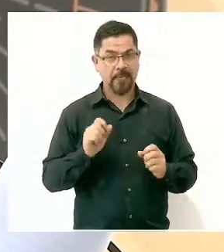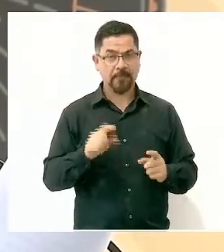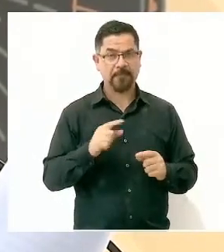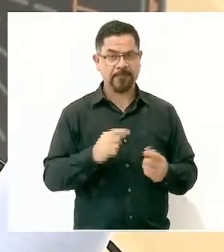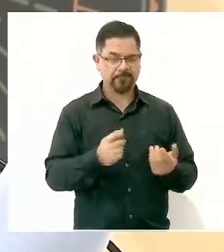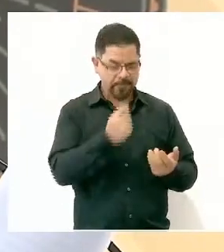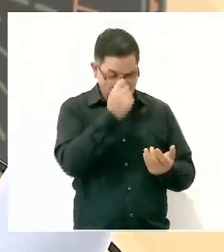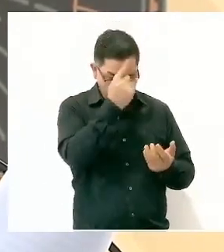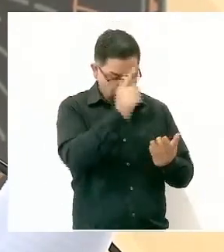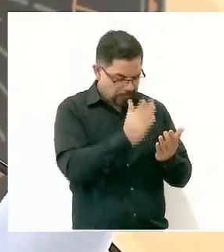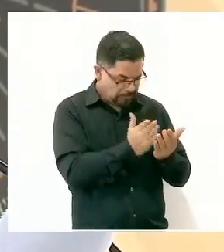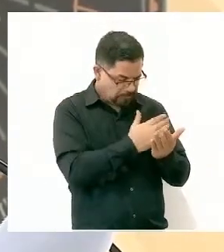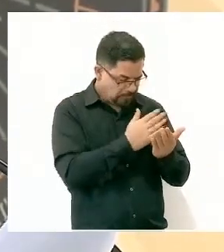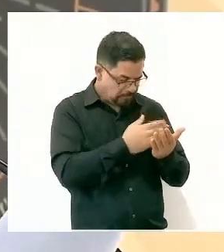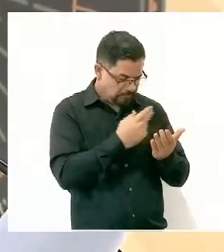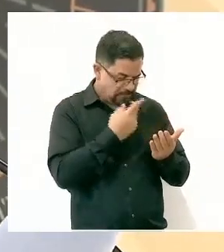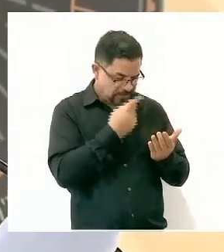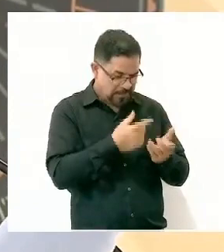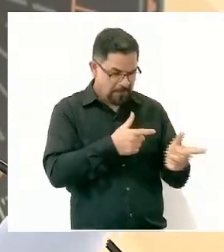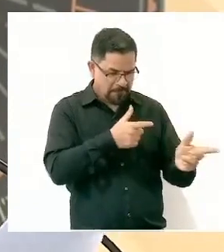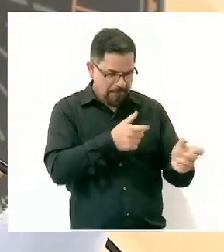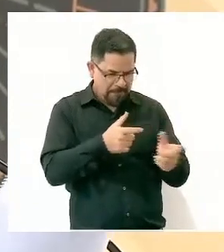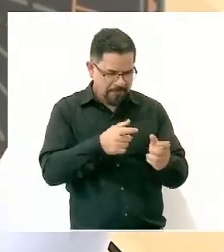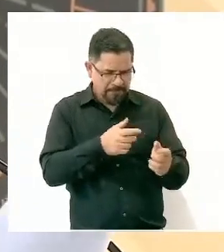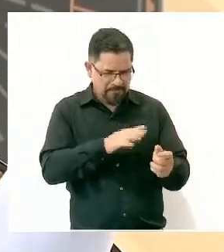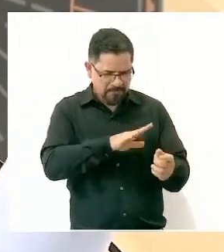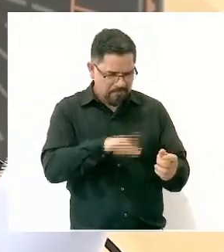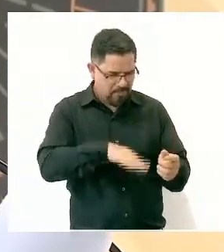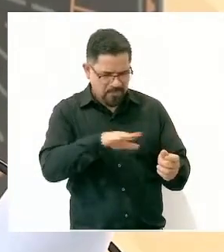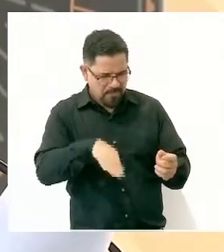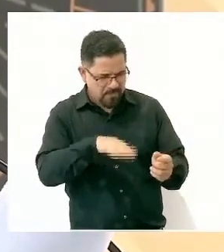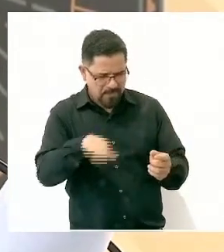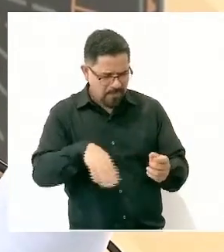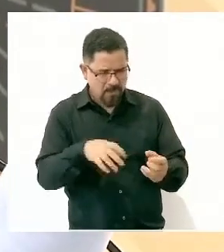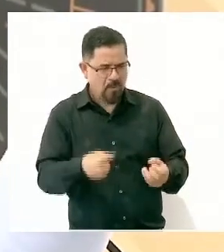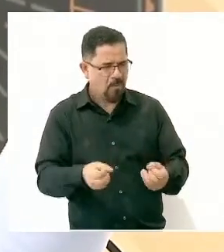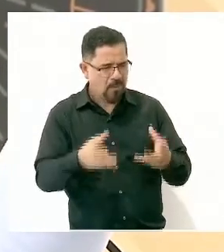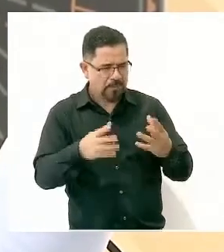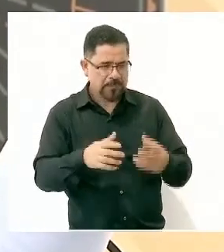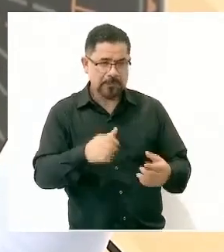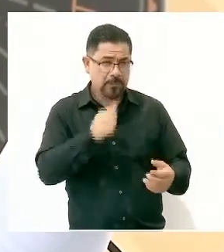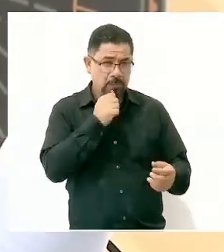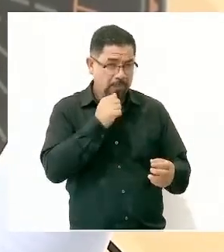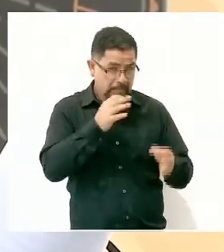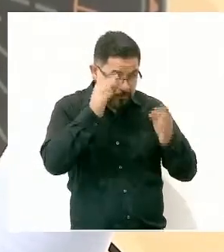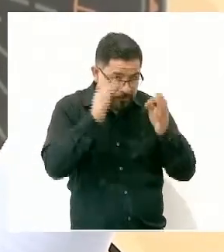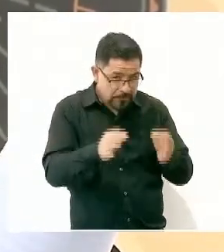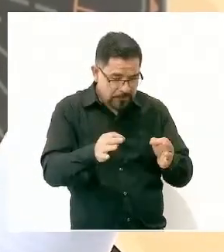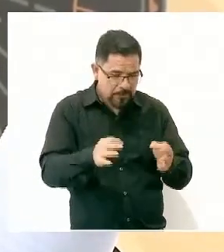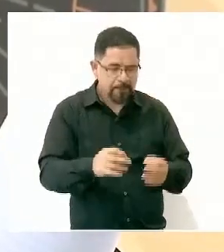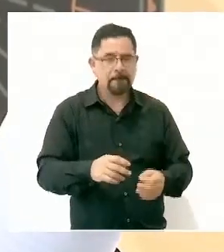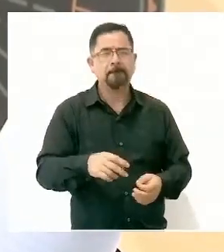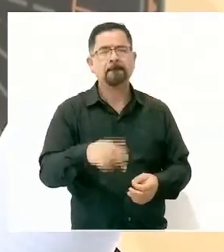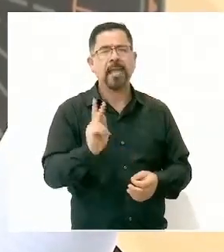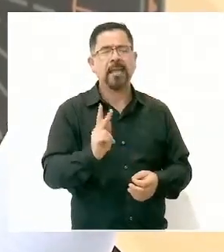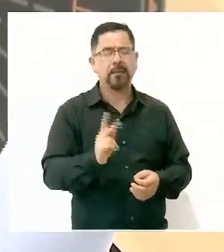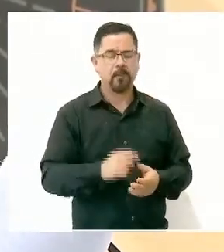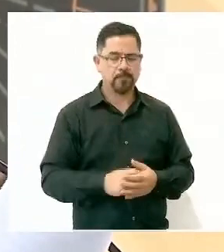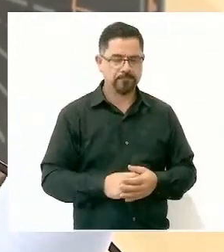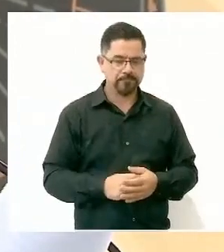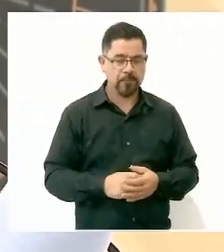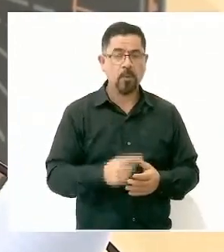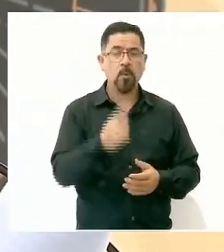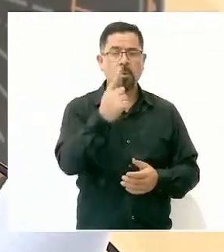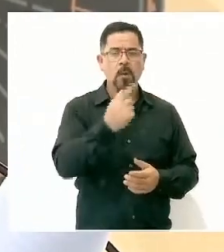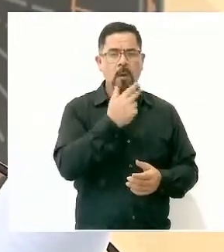autor llega a precisar un número exacto, el mismo